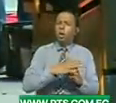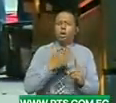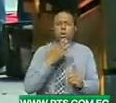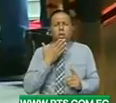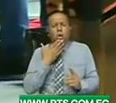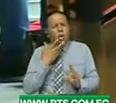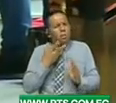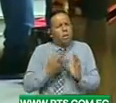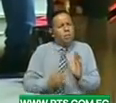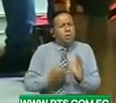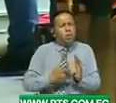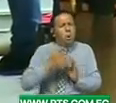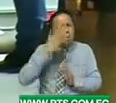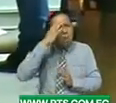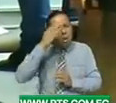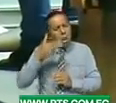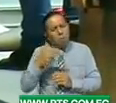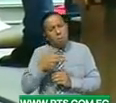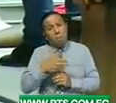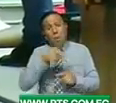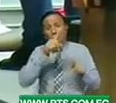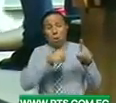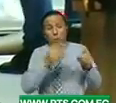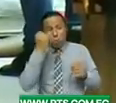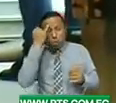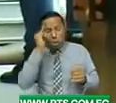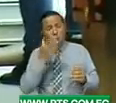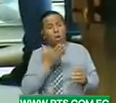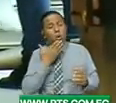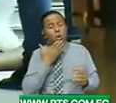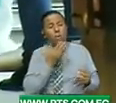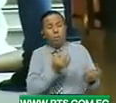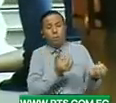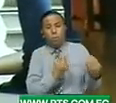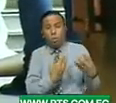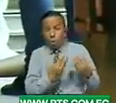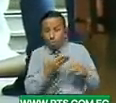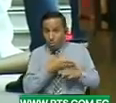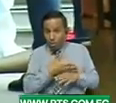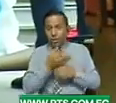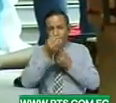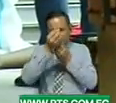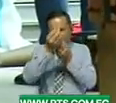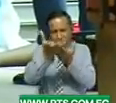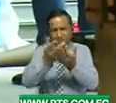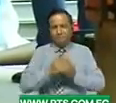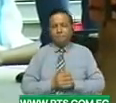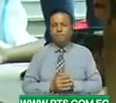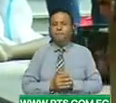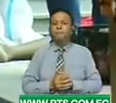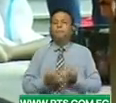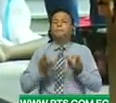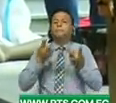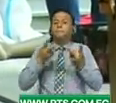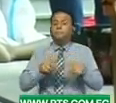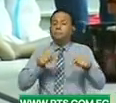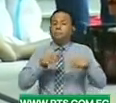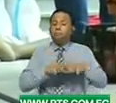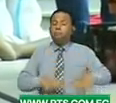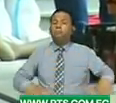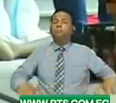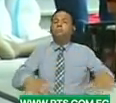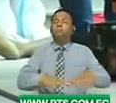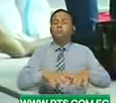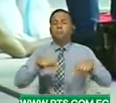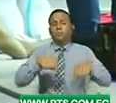qué motivos. Si alguien tiene otra versión que nos podrían aportar, también para darles a conocer a ustedes de lo que ha ocurrido en este